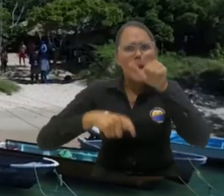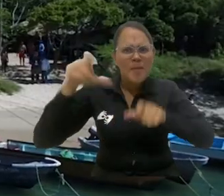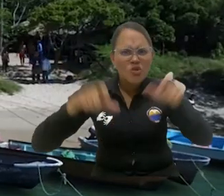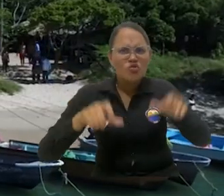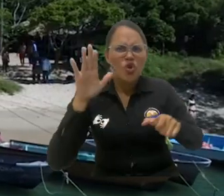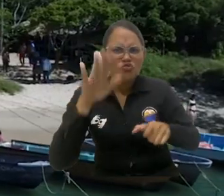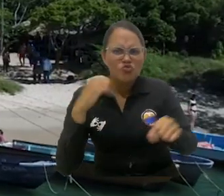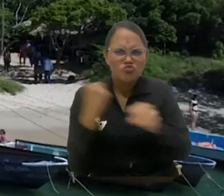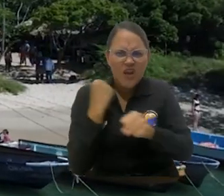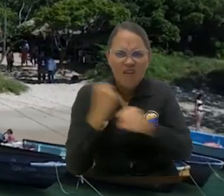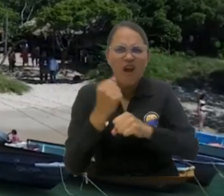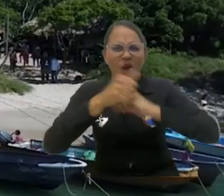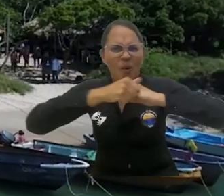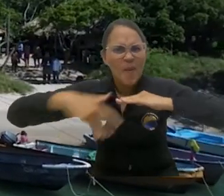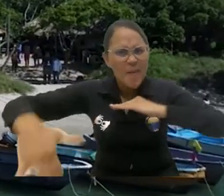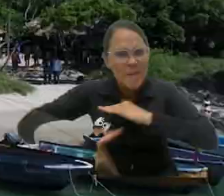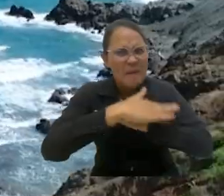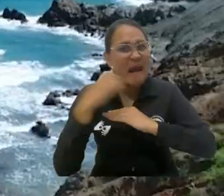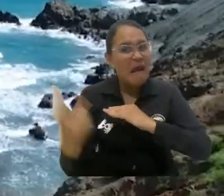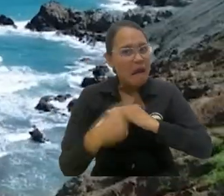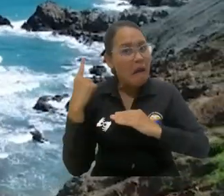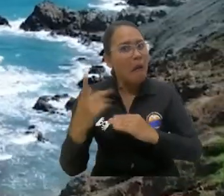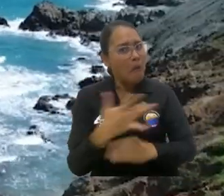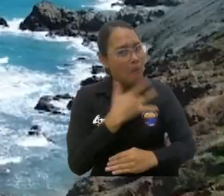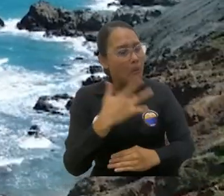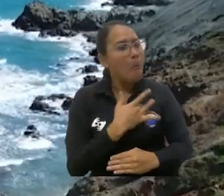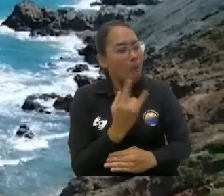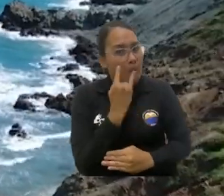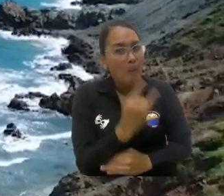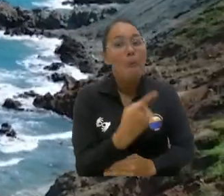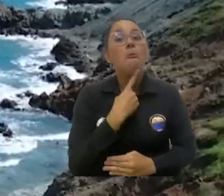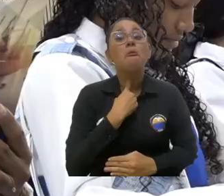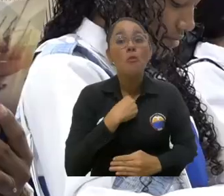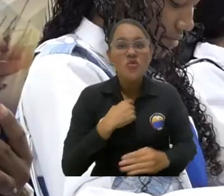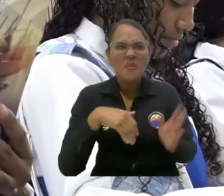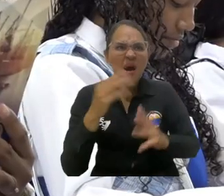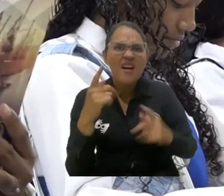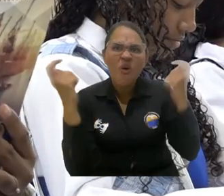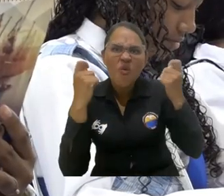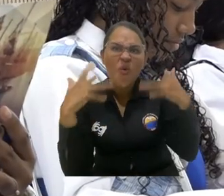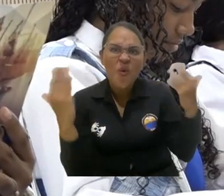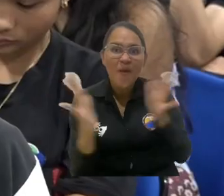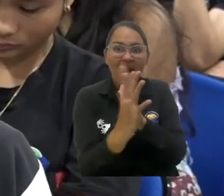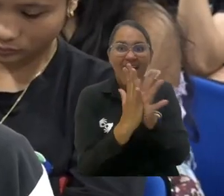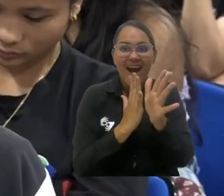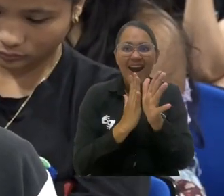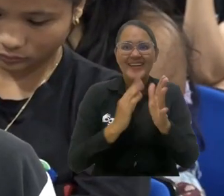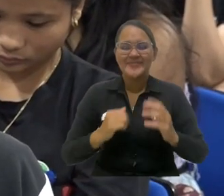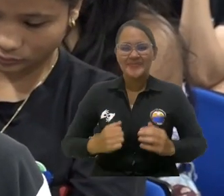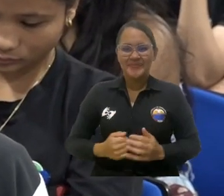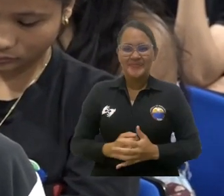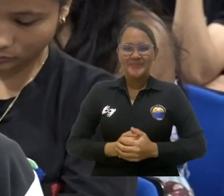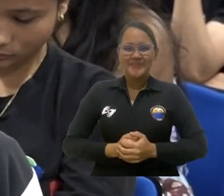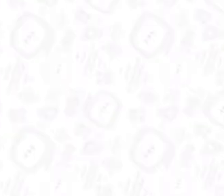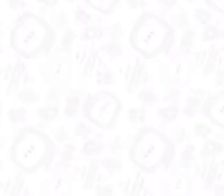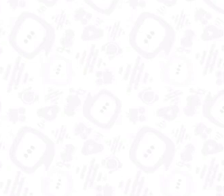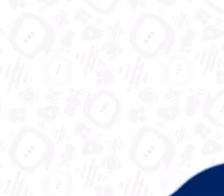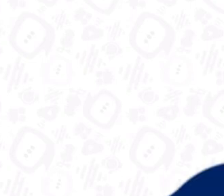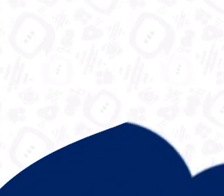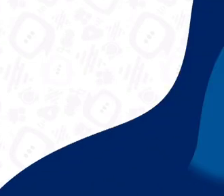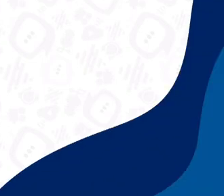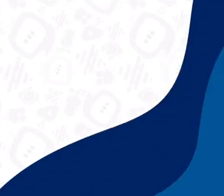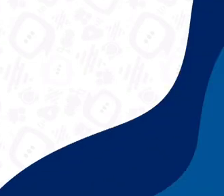es bien recibida por las diferentes autoridades marítimas, gente de mar y ciudadanía en general que conocieron detalles de la oferta.